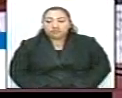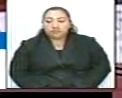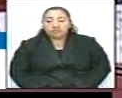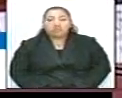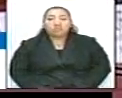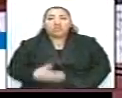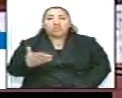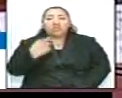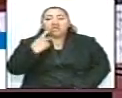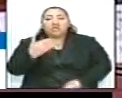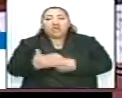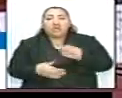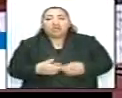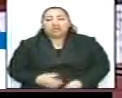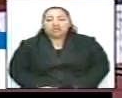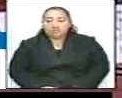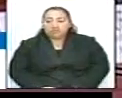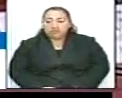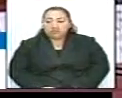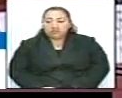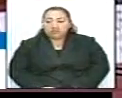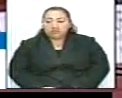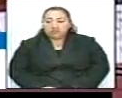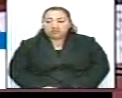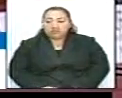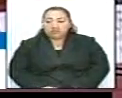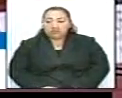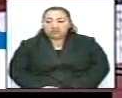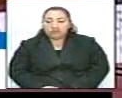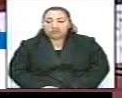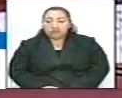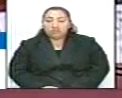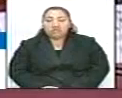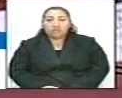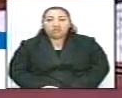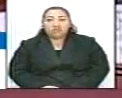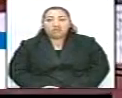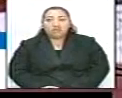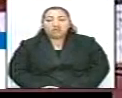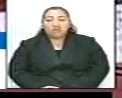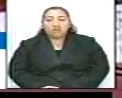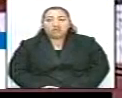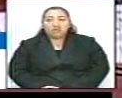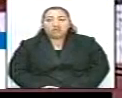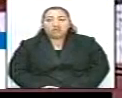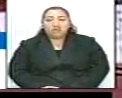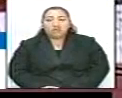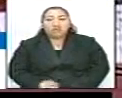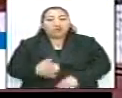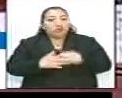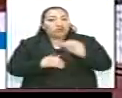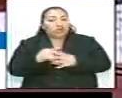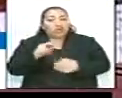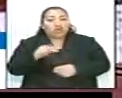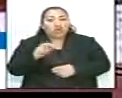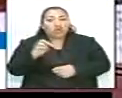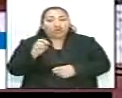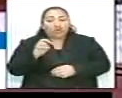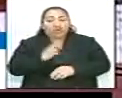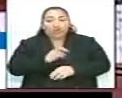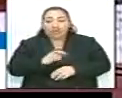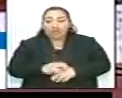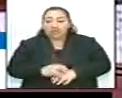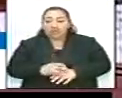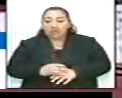el avance en la reconstrucción del norte. Escuchamos el Contralor de la República el otro día que era